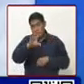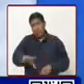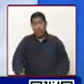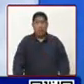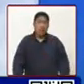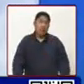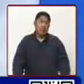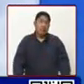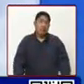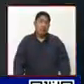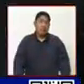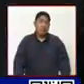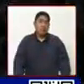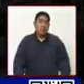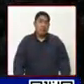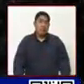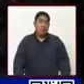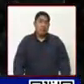continuación.